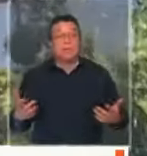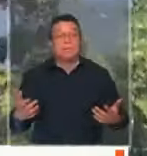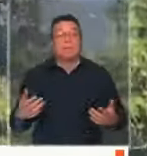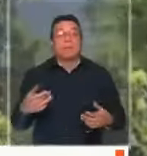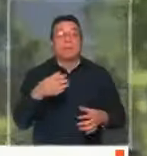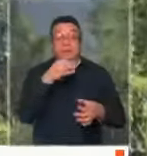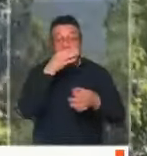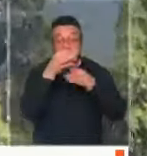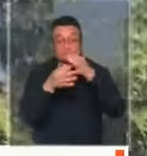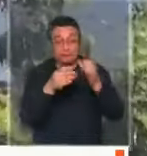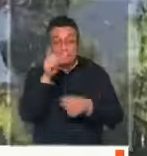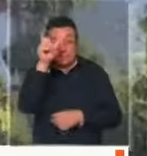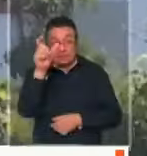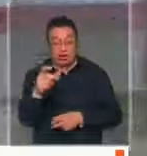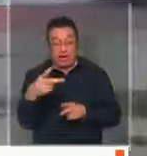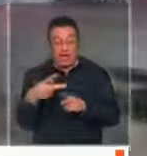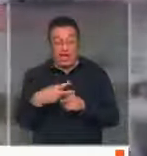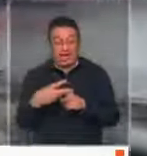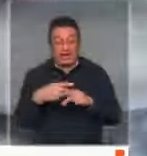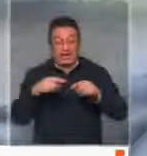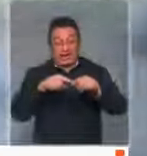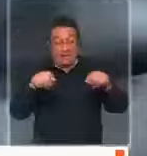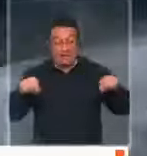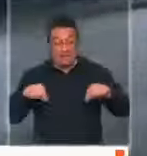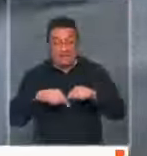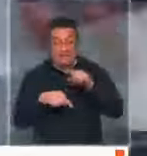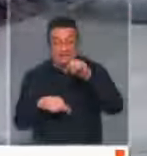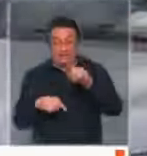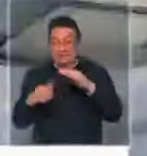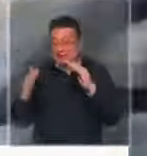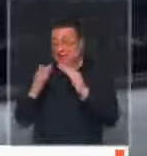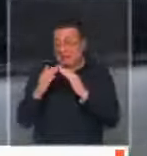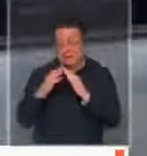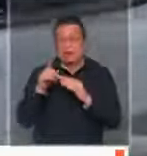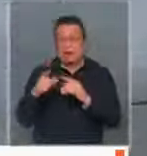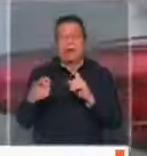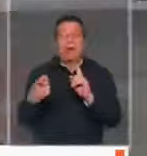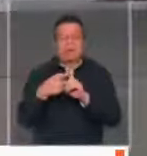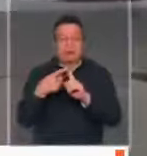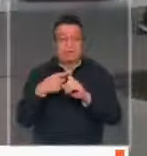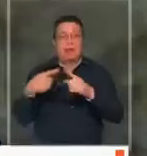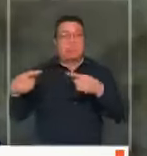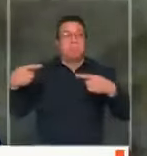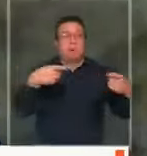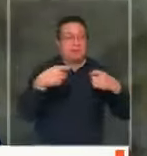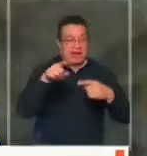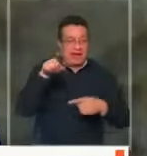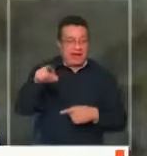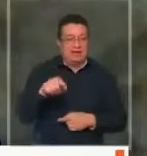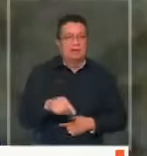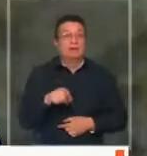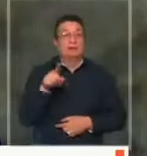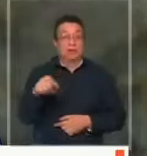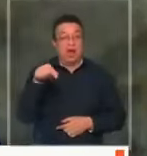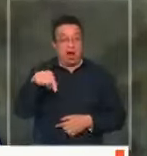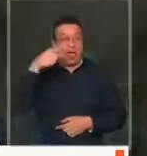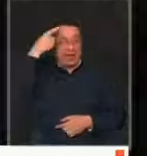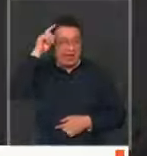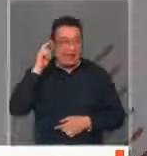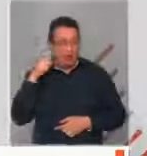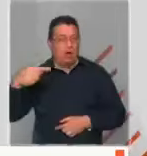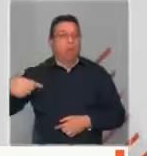la persona que arrienda las piezas en este lugar participó en un enfrentamiento. Actualmente está herido de